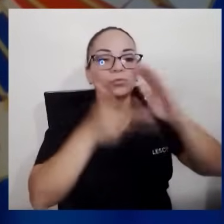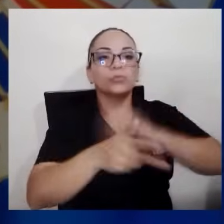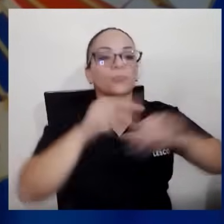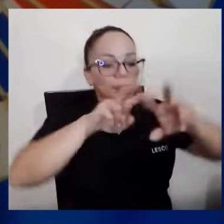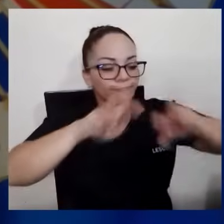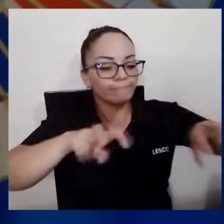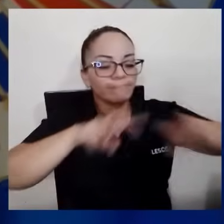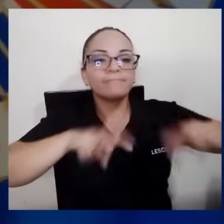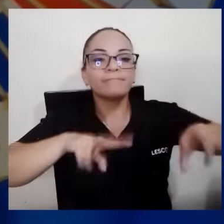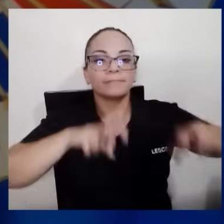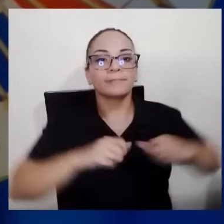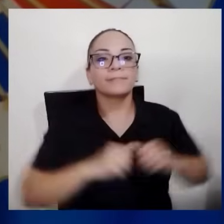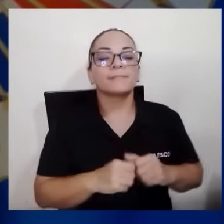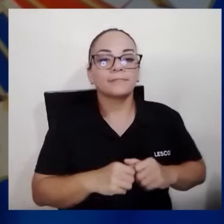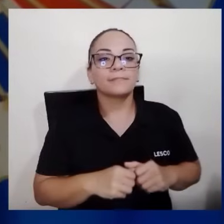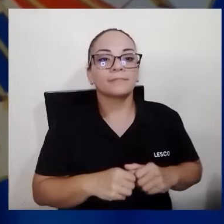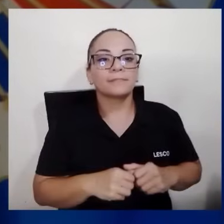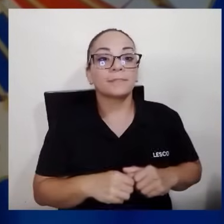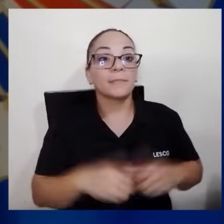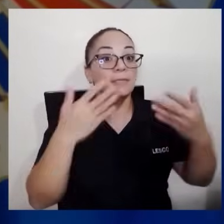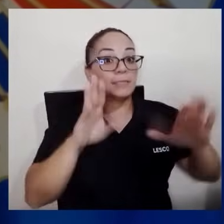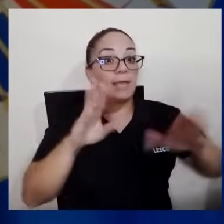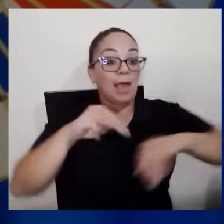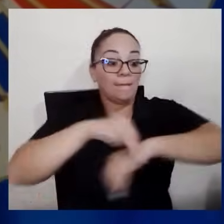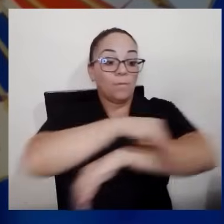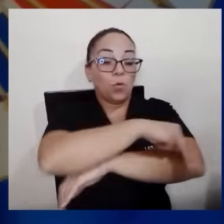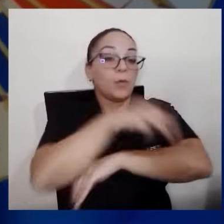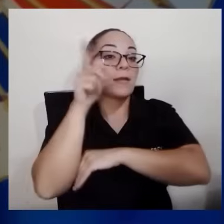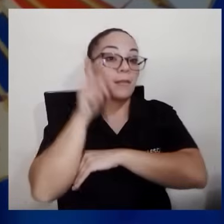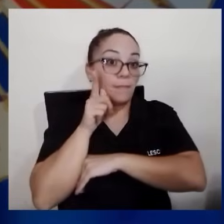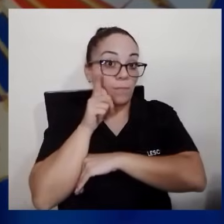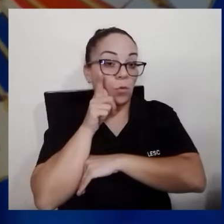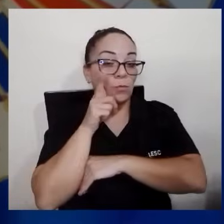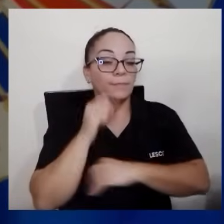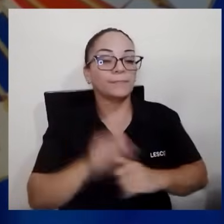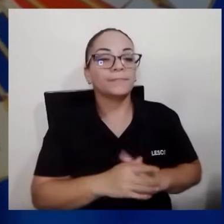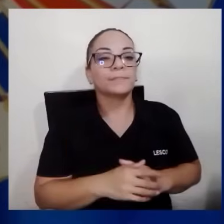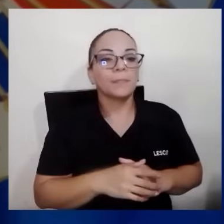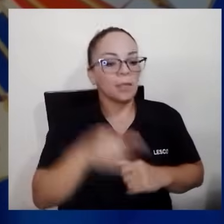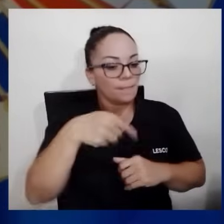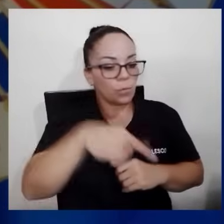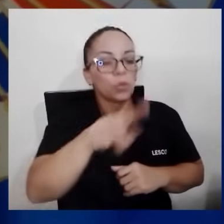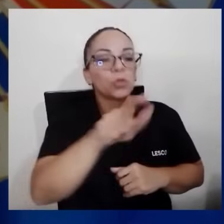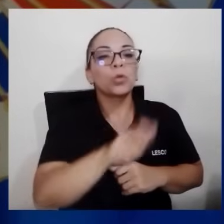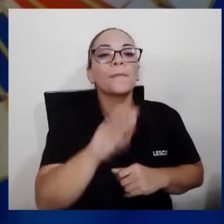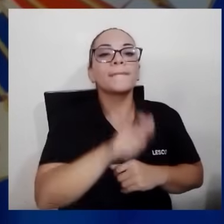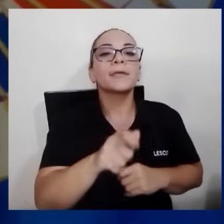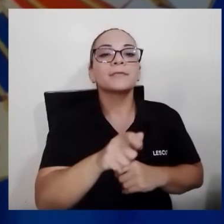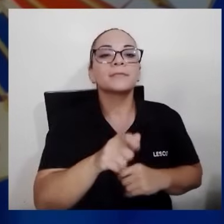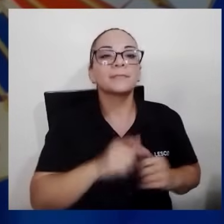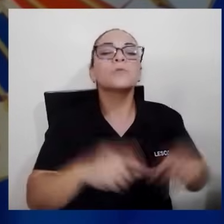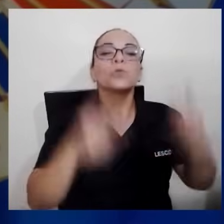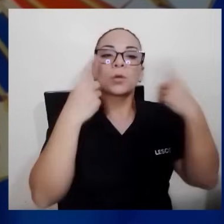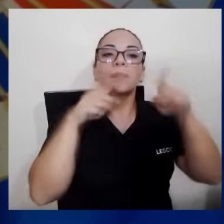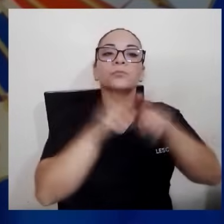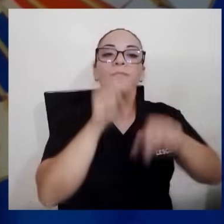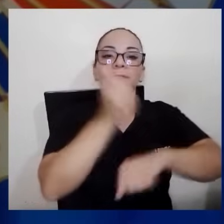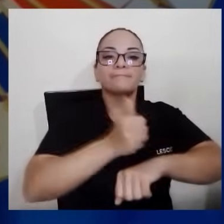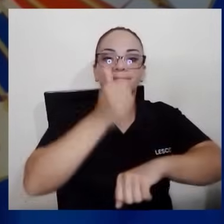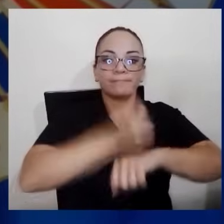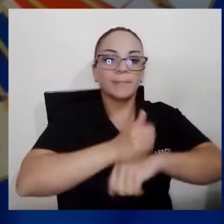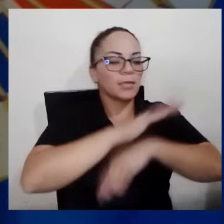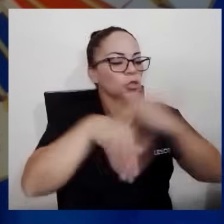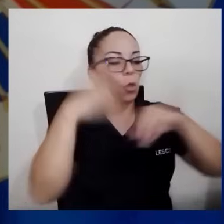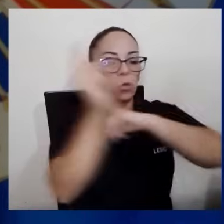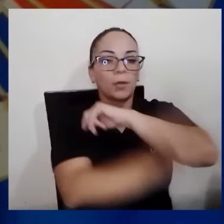el puerto del Caribe y en pocos meses lo tendremos en todo el